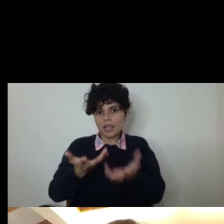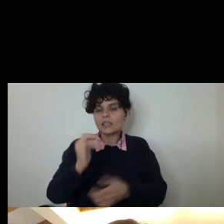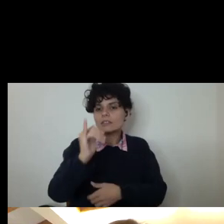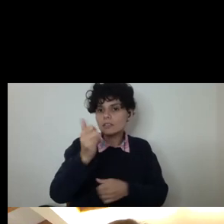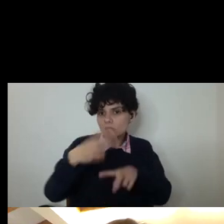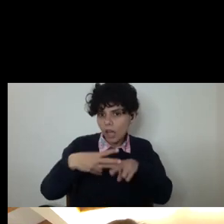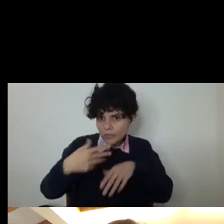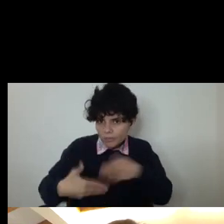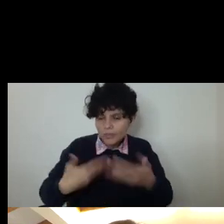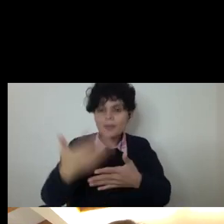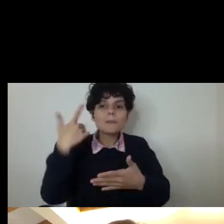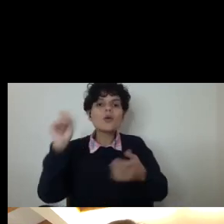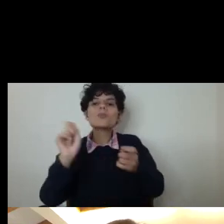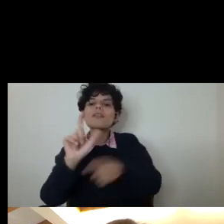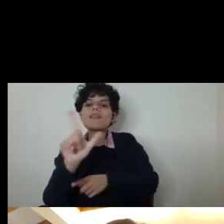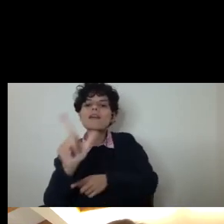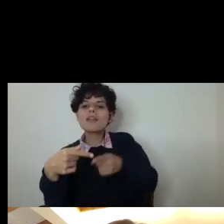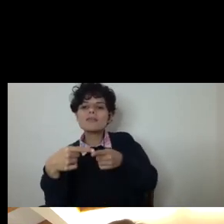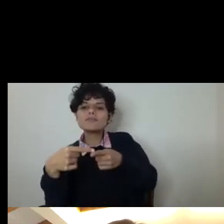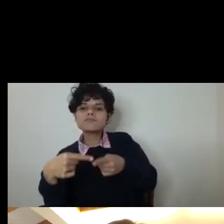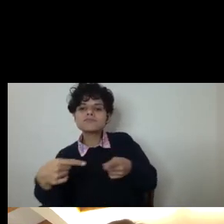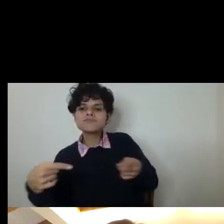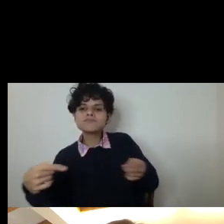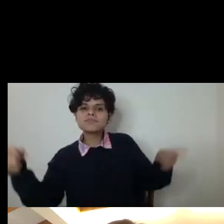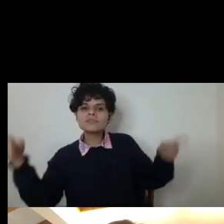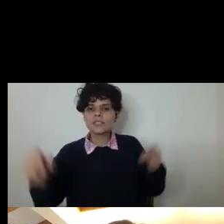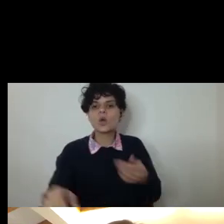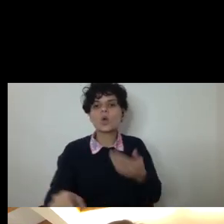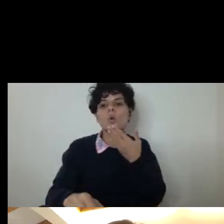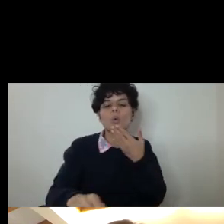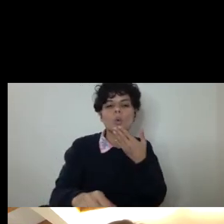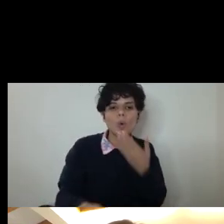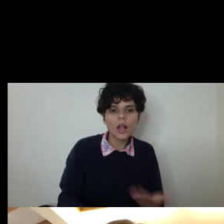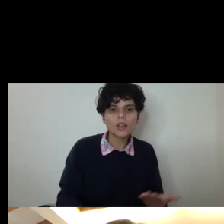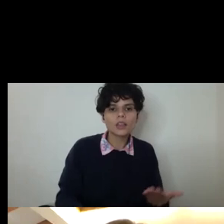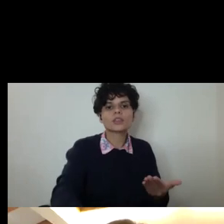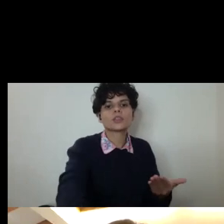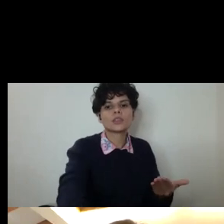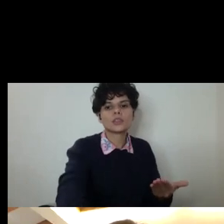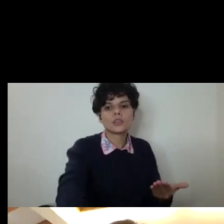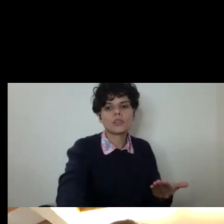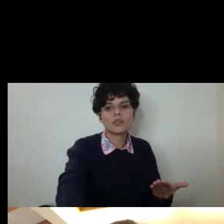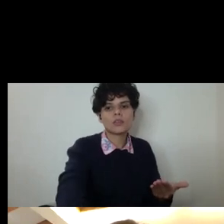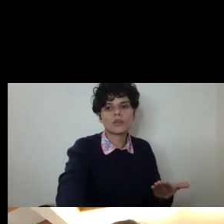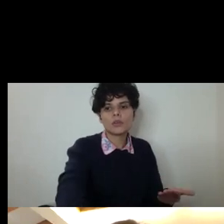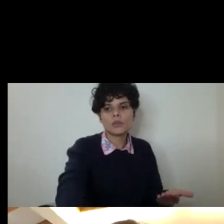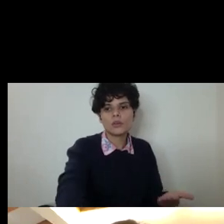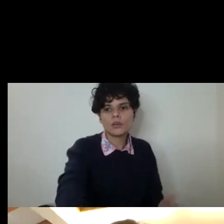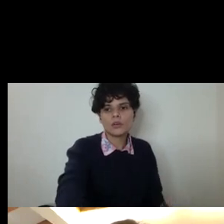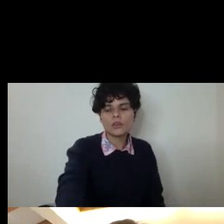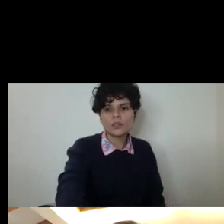sí se demora más cuando están inhibidos los receptores de ranolina en alcanzar el máximo de la señal, y las señales son más